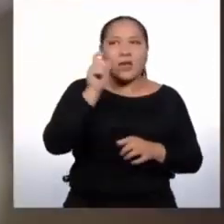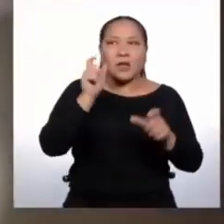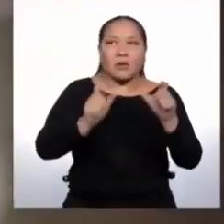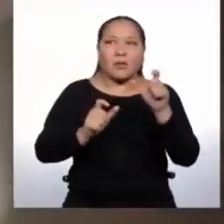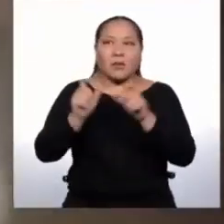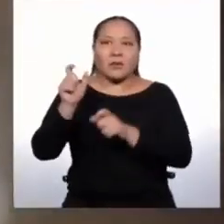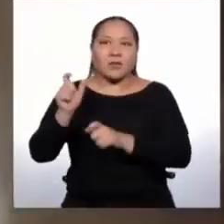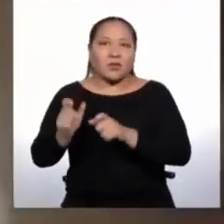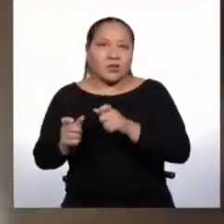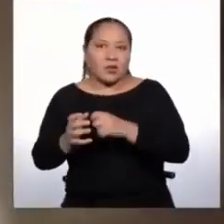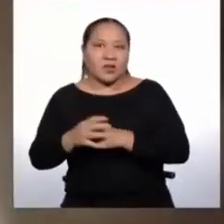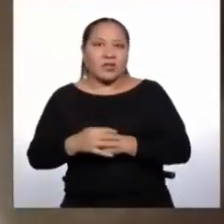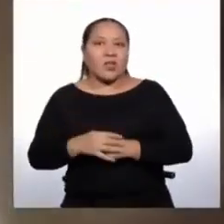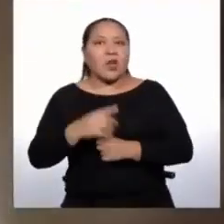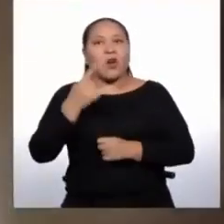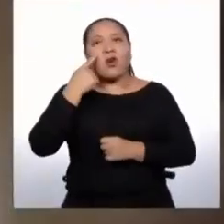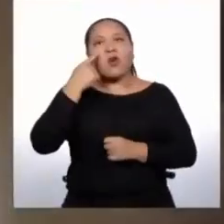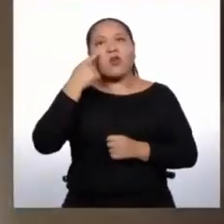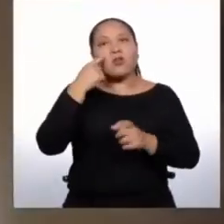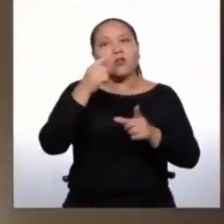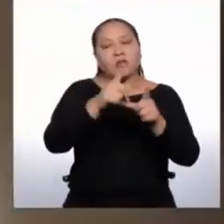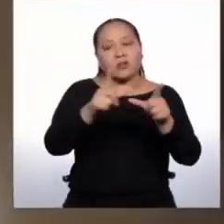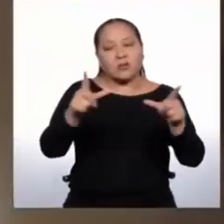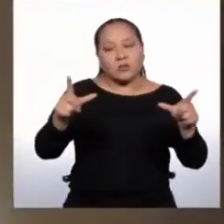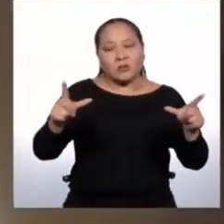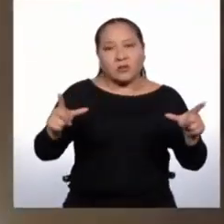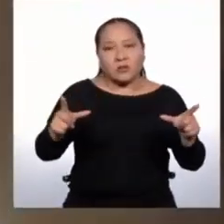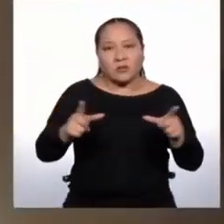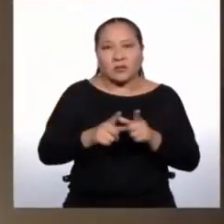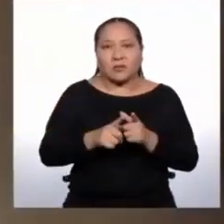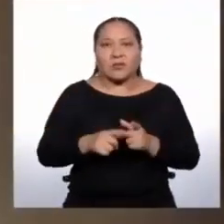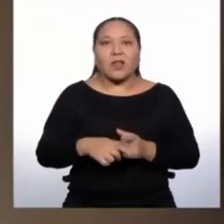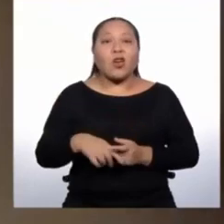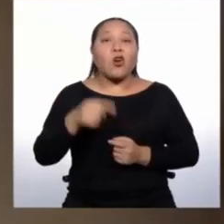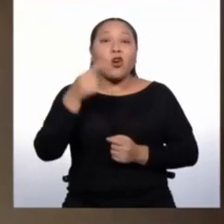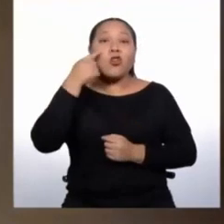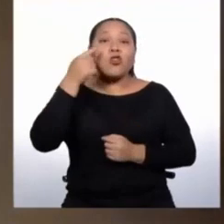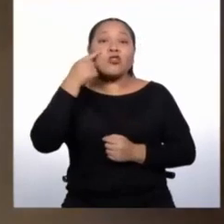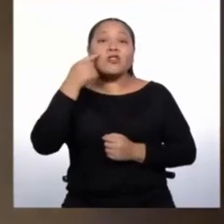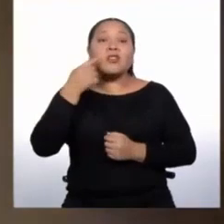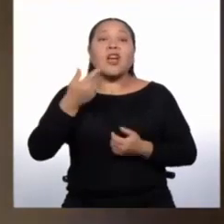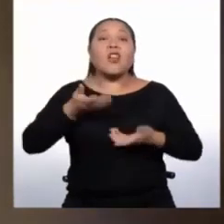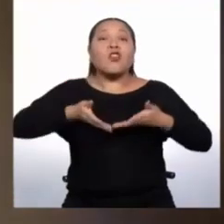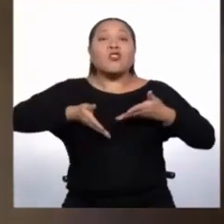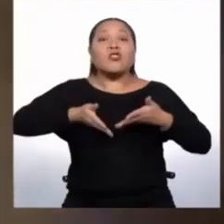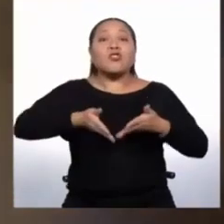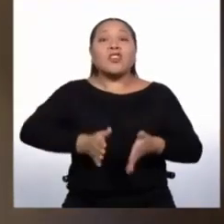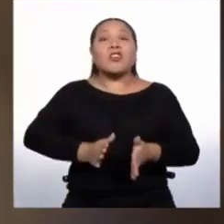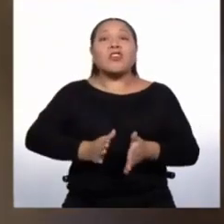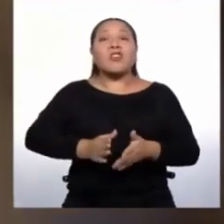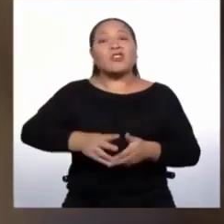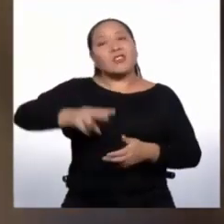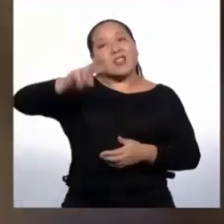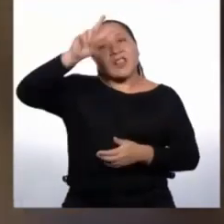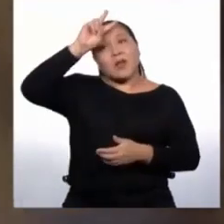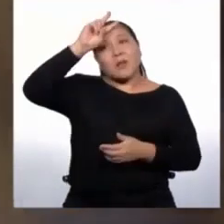en nosotros, los hijos de la patria nueva.